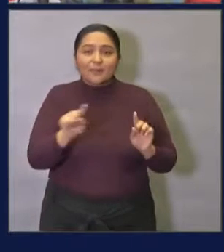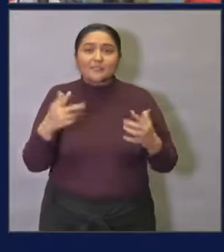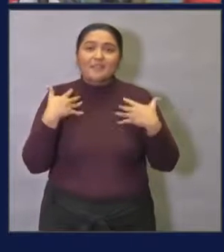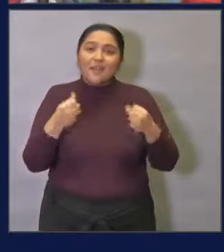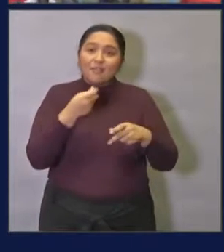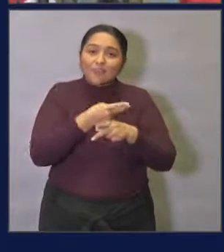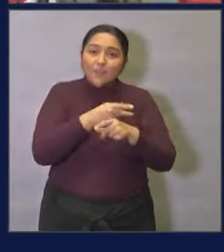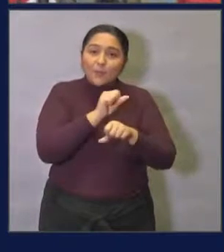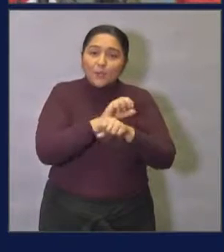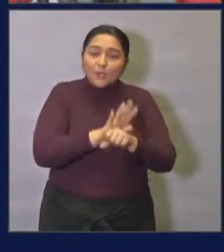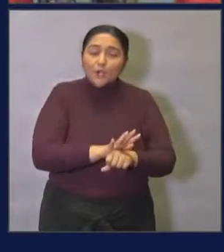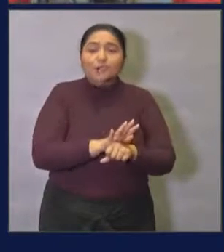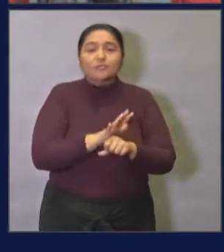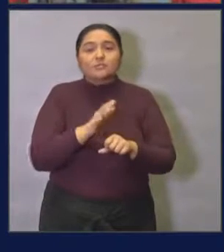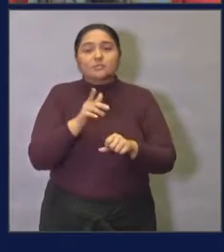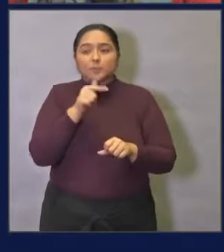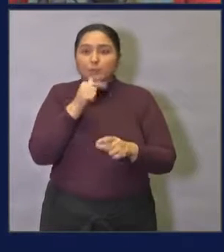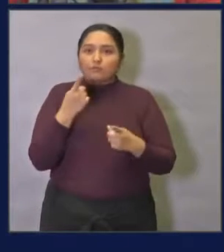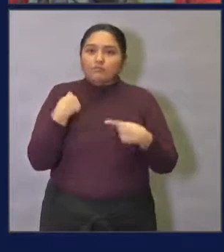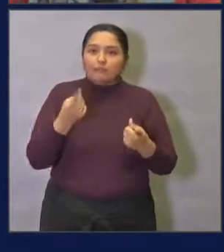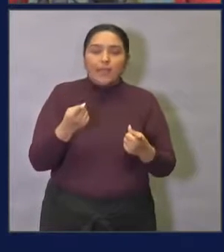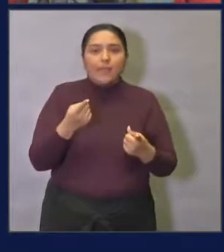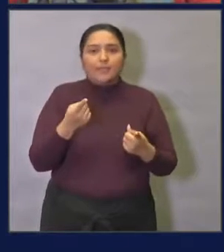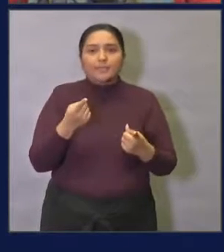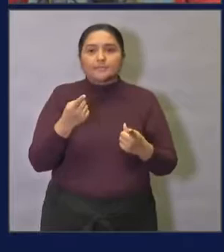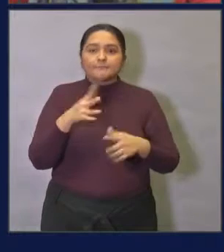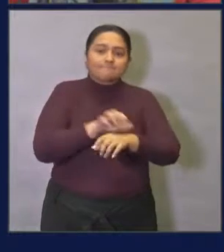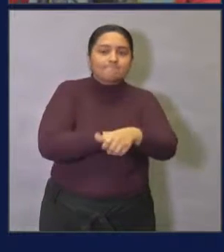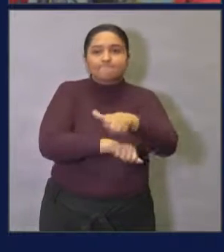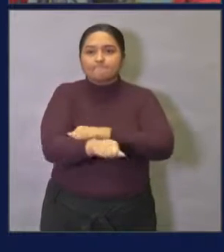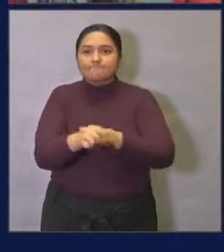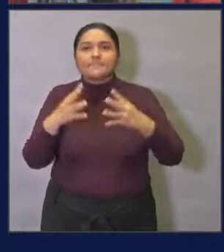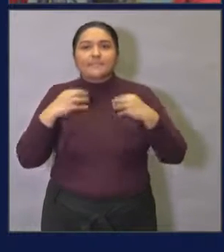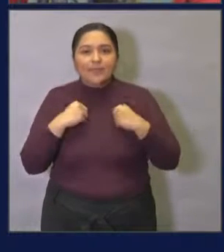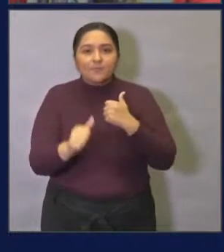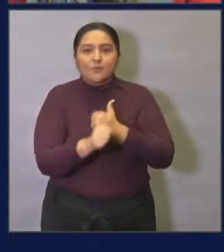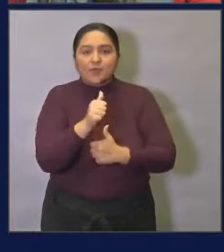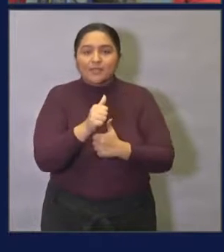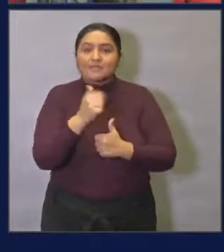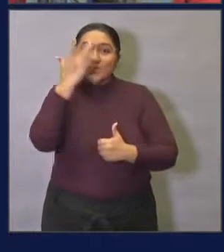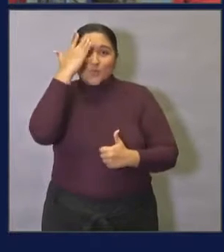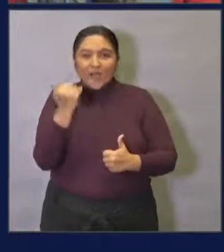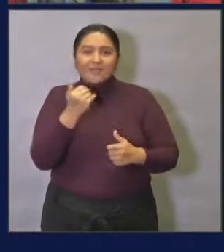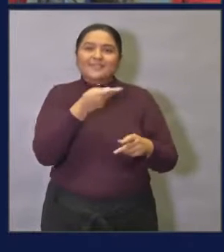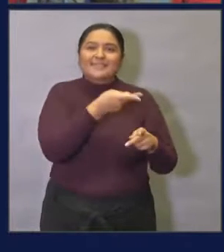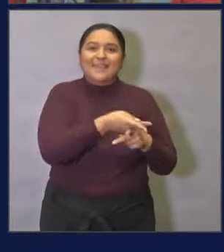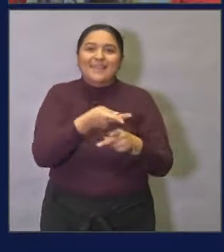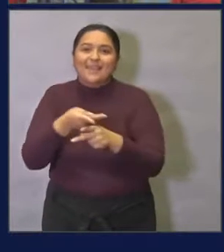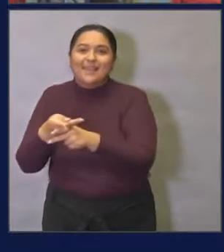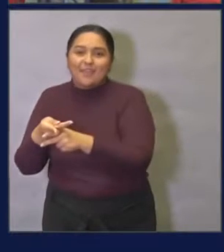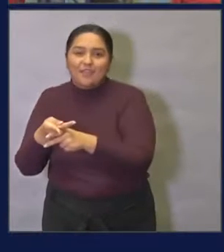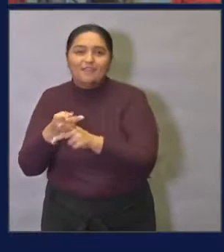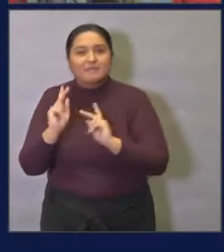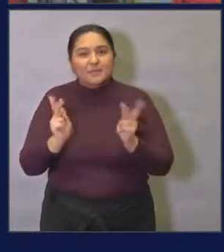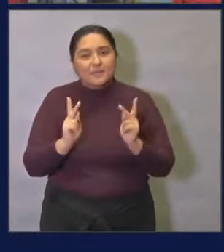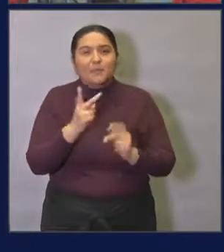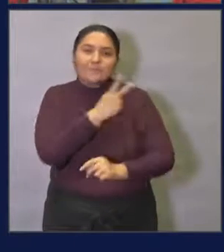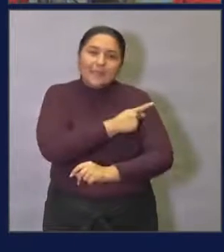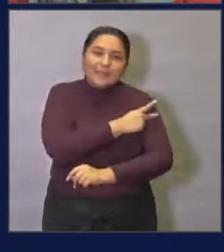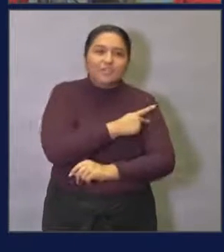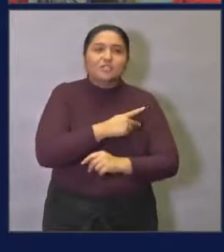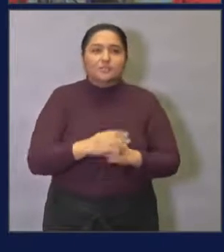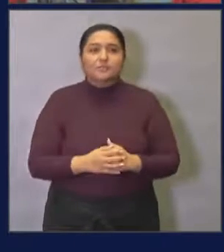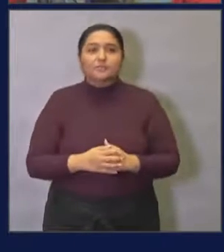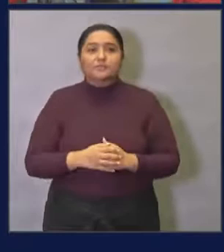que se han puesto en riesgo para cuidar de nosotros. Una segunda ronda de la vacuna que esperamos a fines de